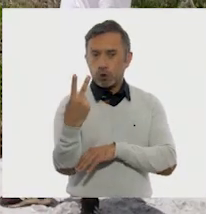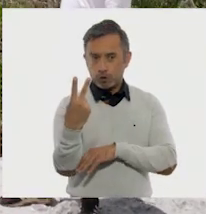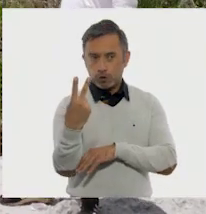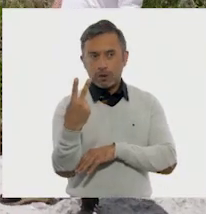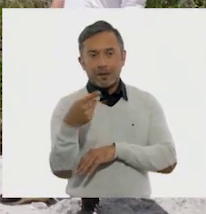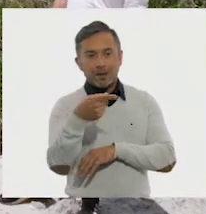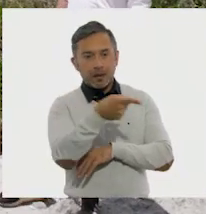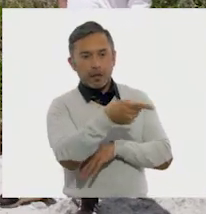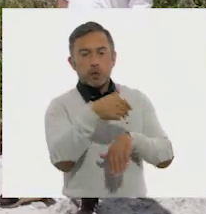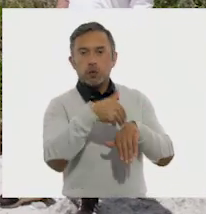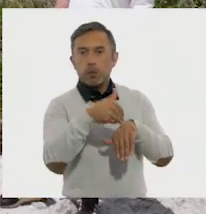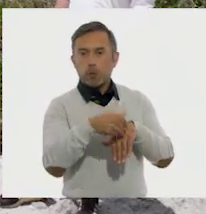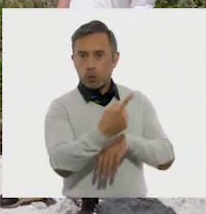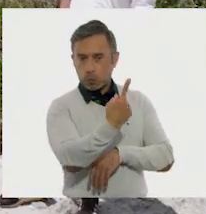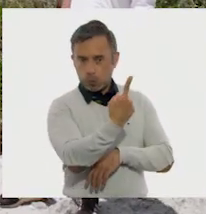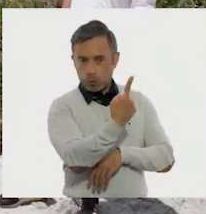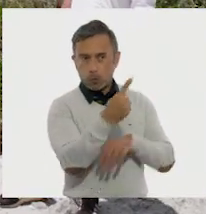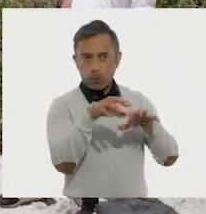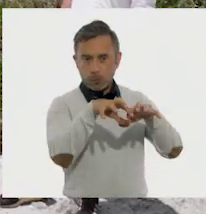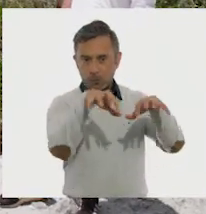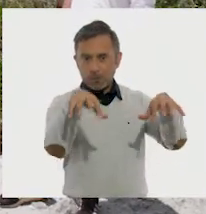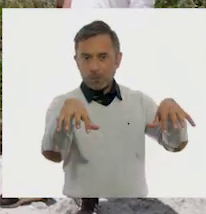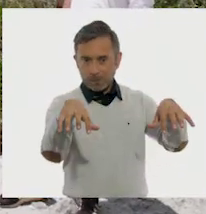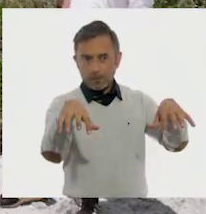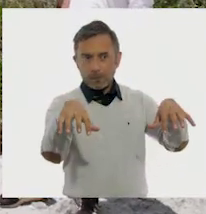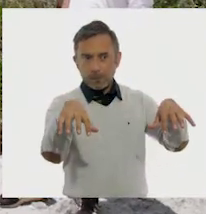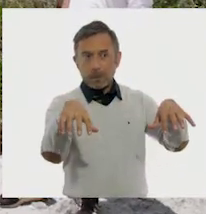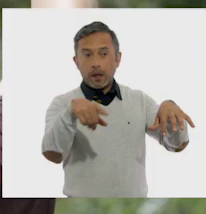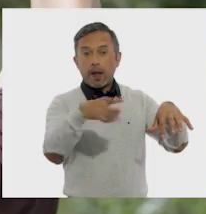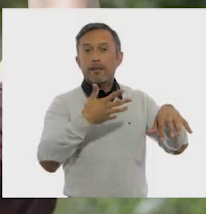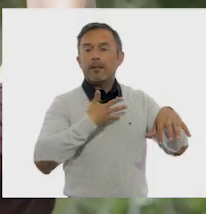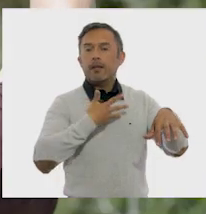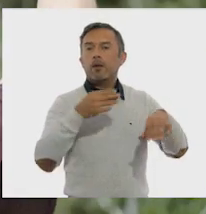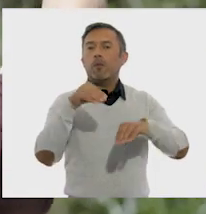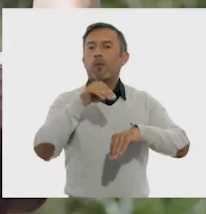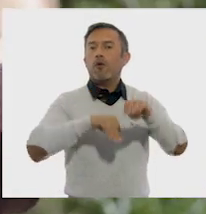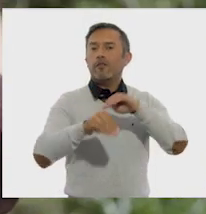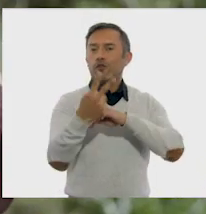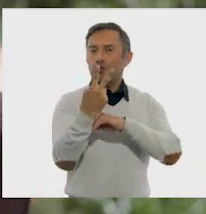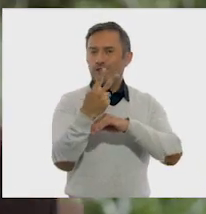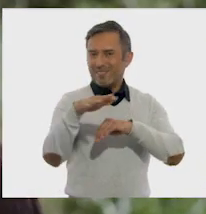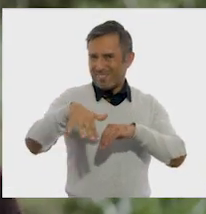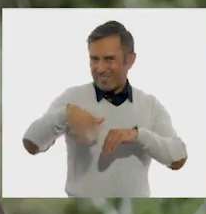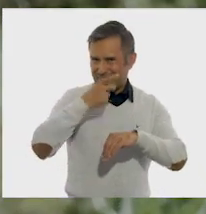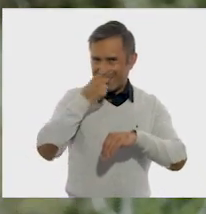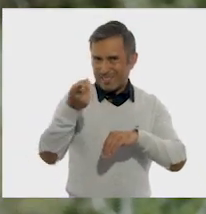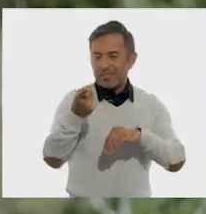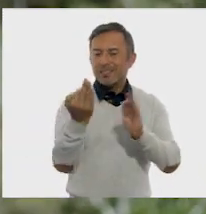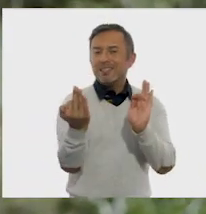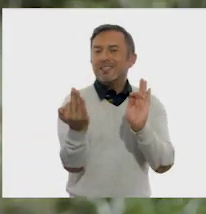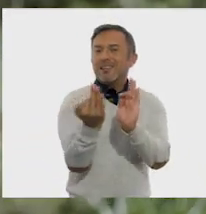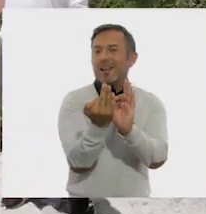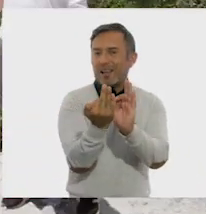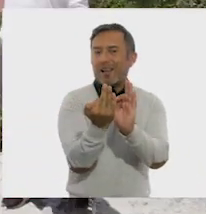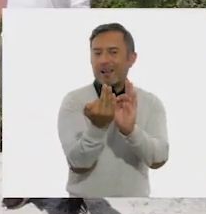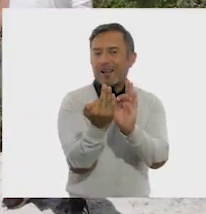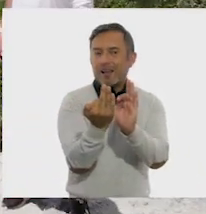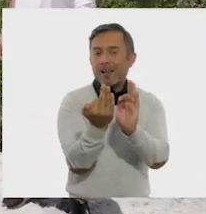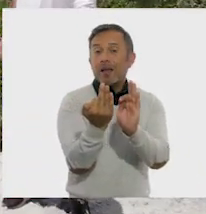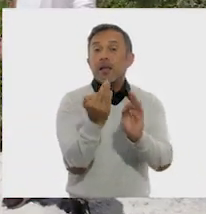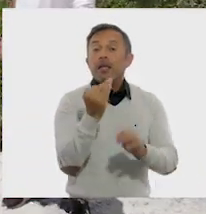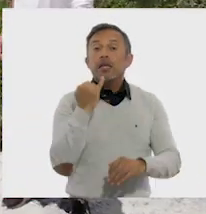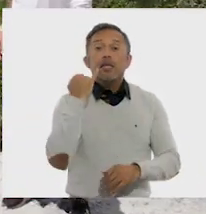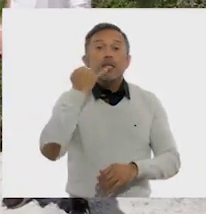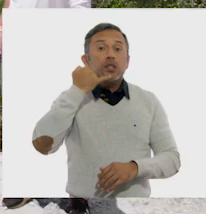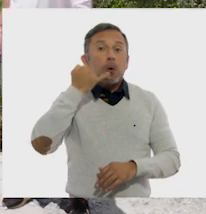La número 1. Y entonces ahí están los dos cerros que dices. Juntos, dos cerros adyacentes. Que en lengua maya se dice